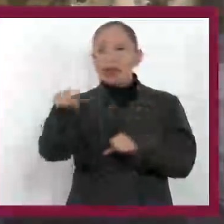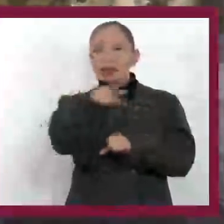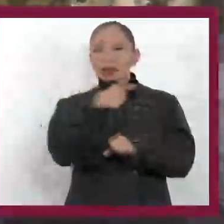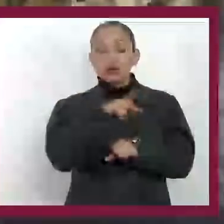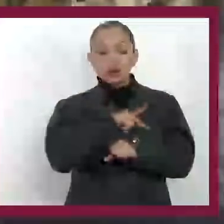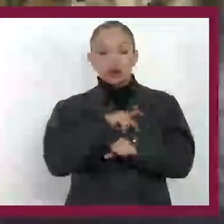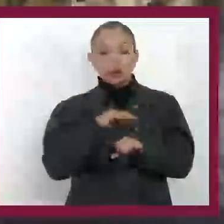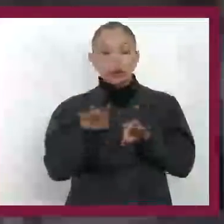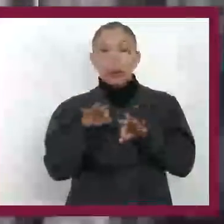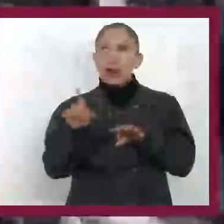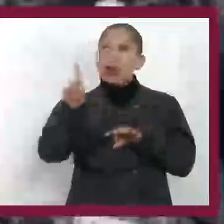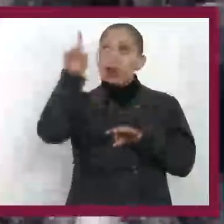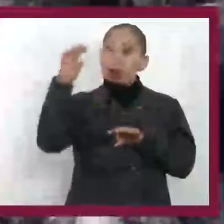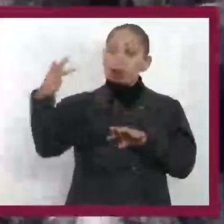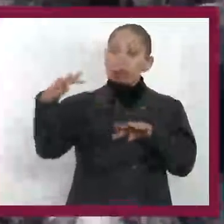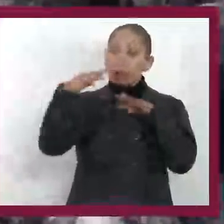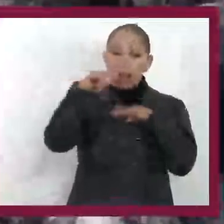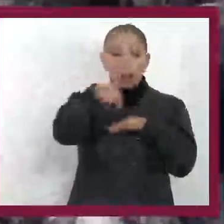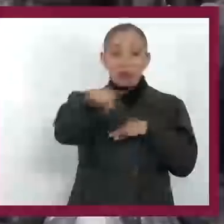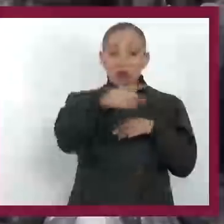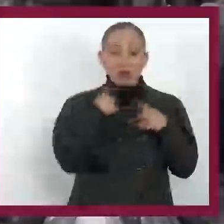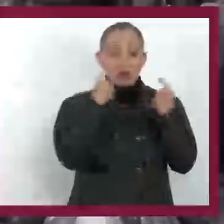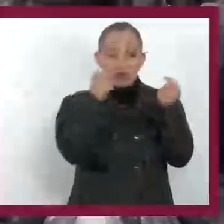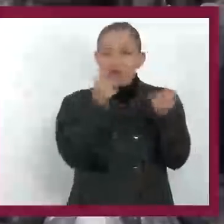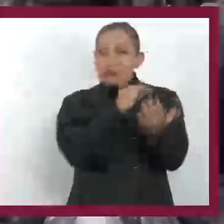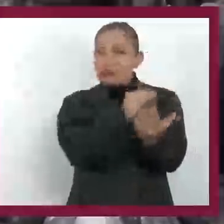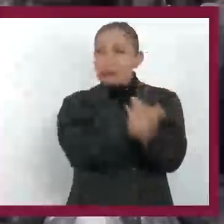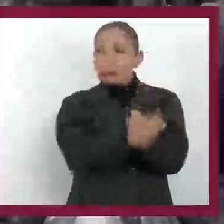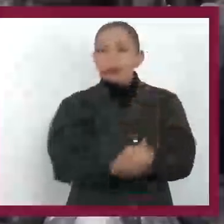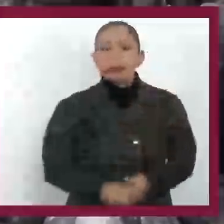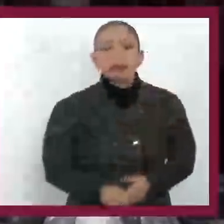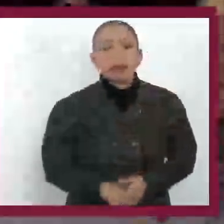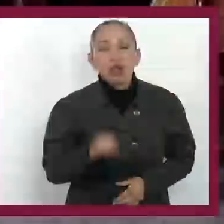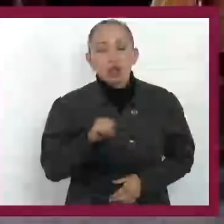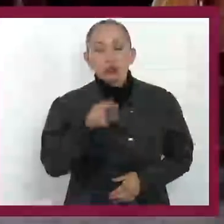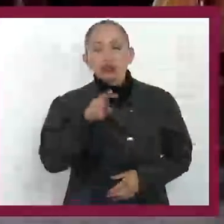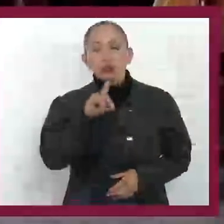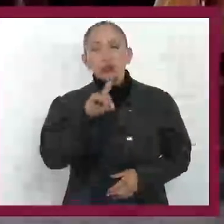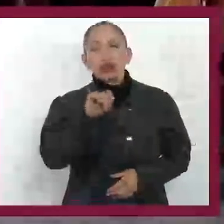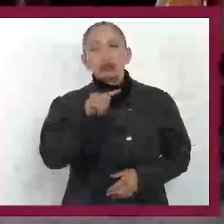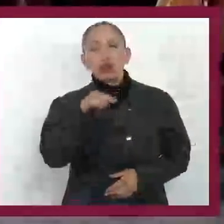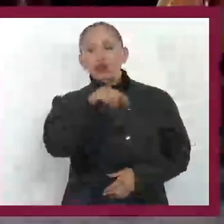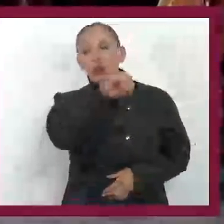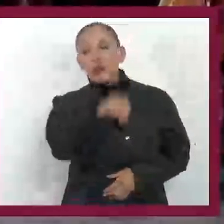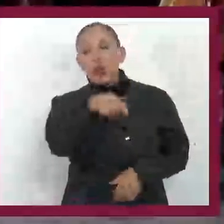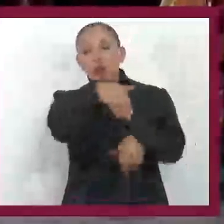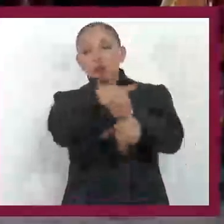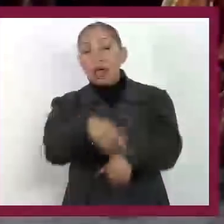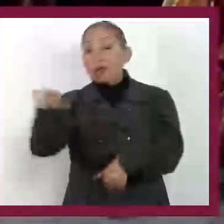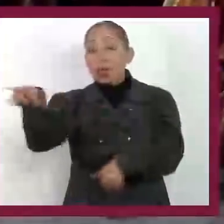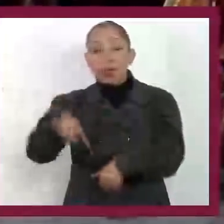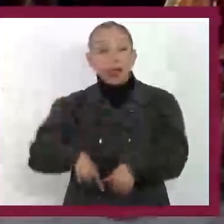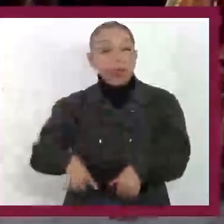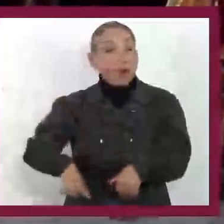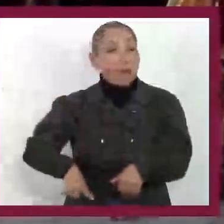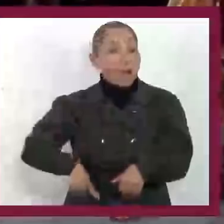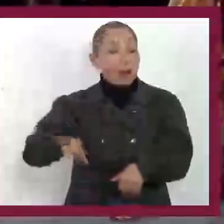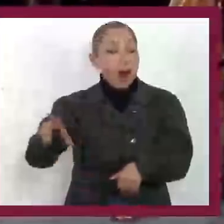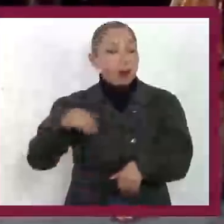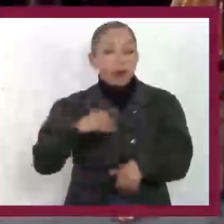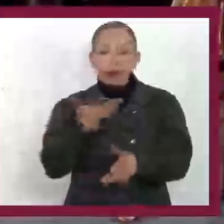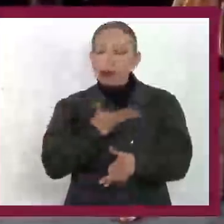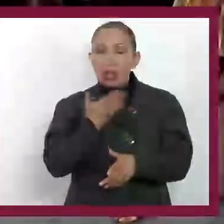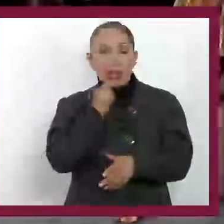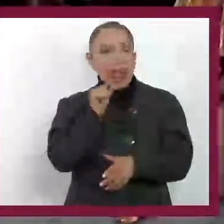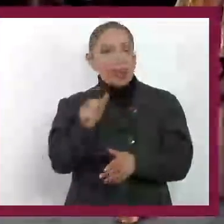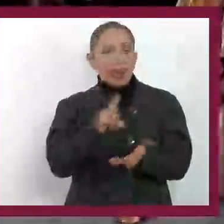propias acciones ante Dios, no ante el pueblo. Los súbditos tenían la obligación de obedecer a su gobernante y no contaban